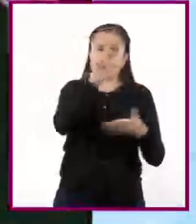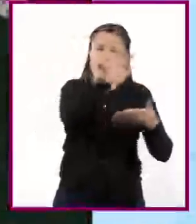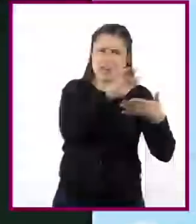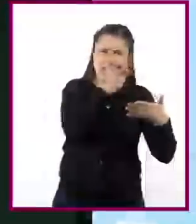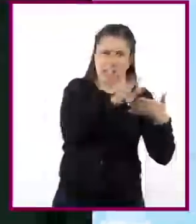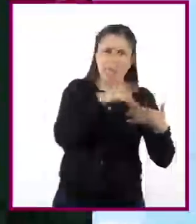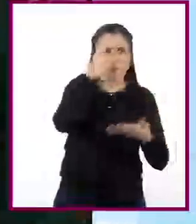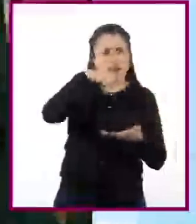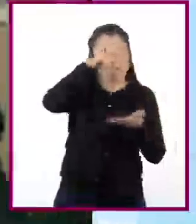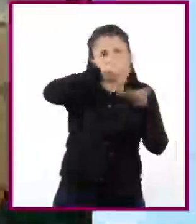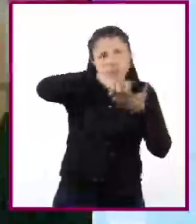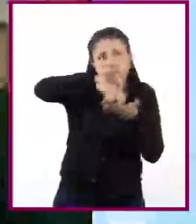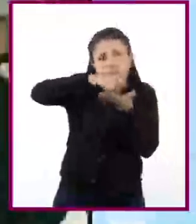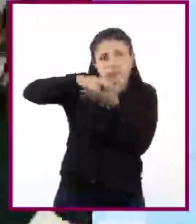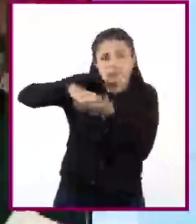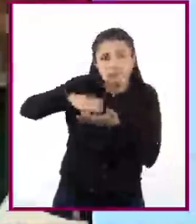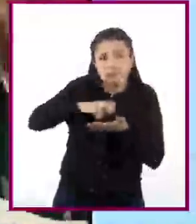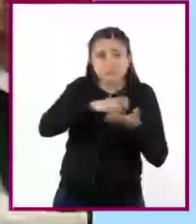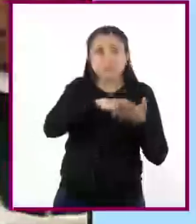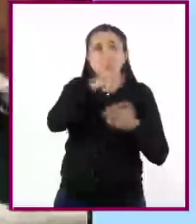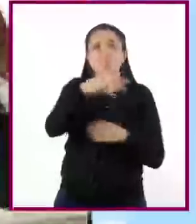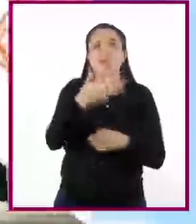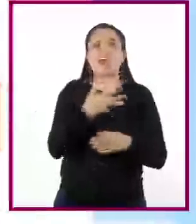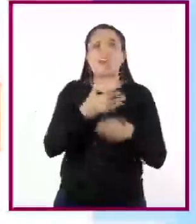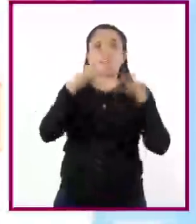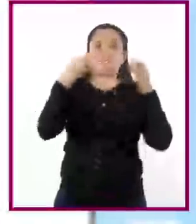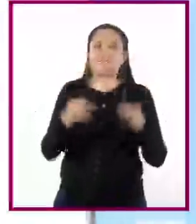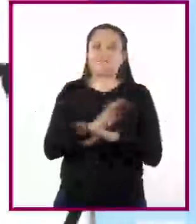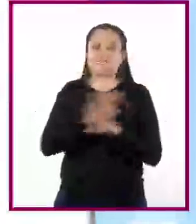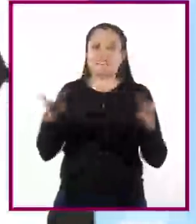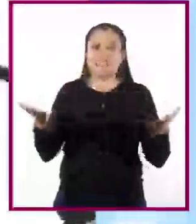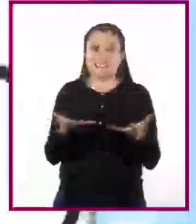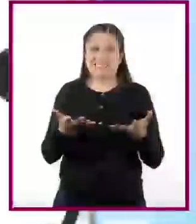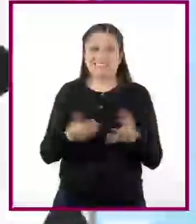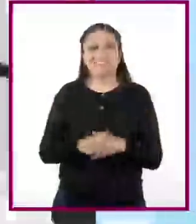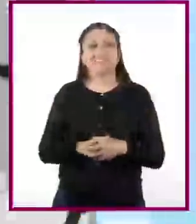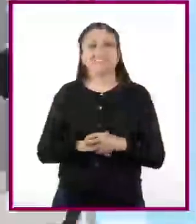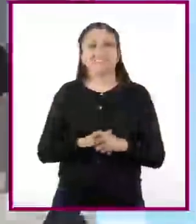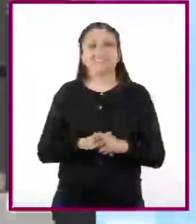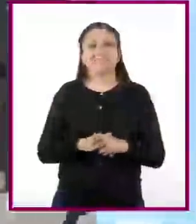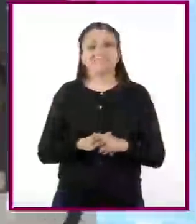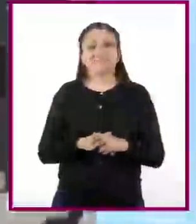las correcciones necesarias y así tendrán su versión final.